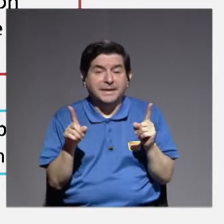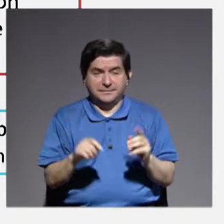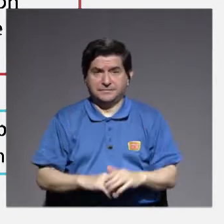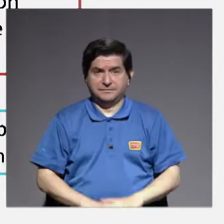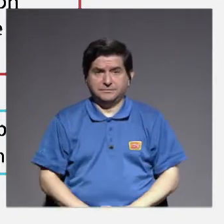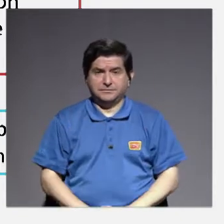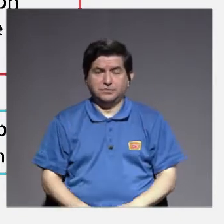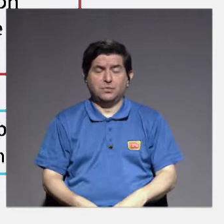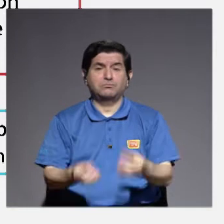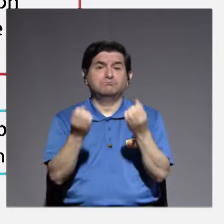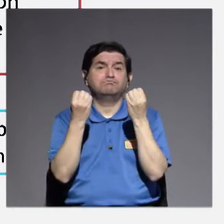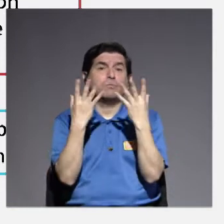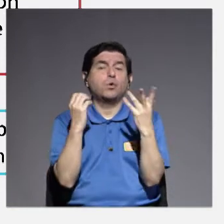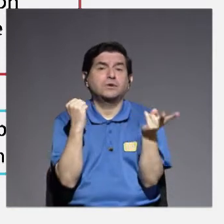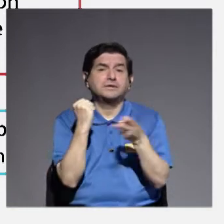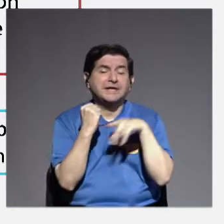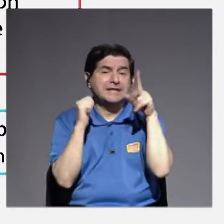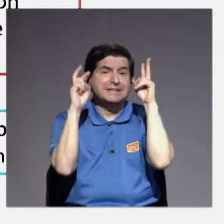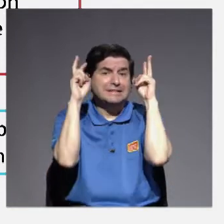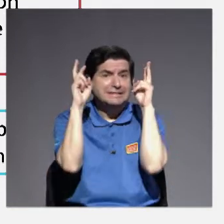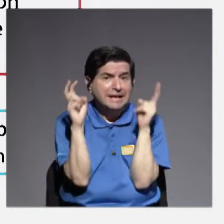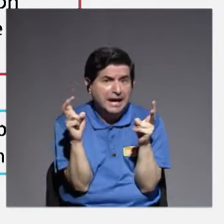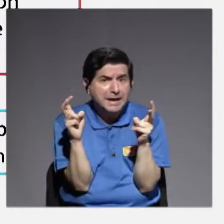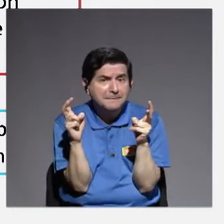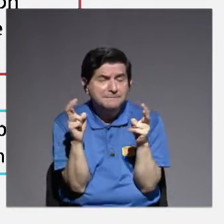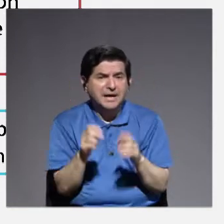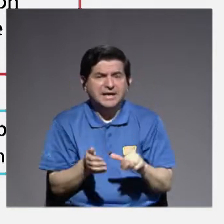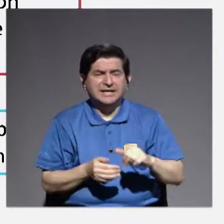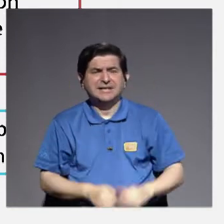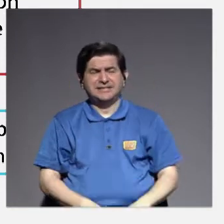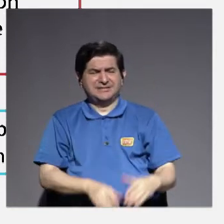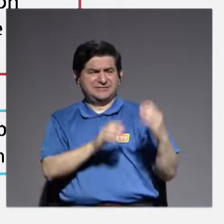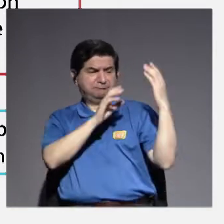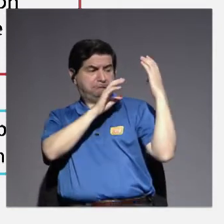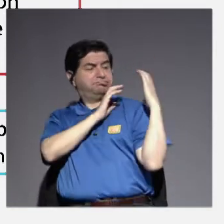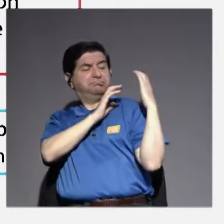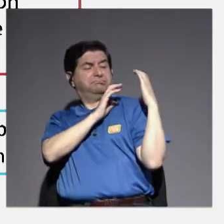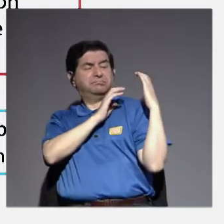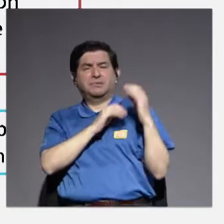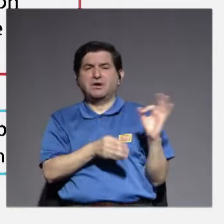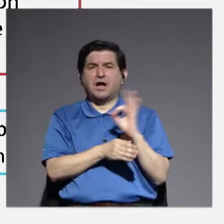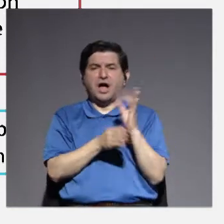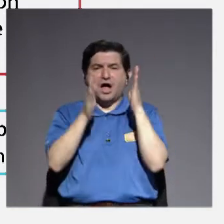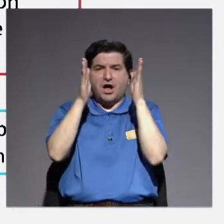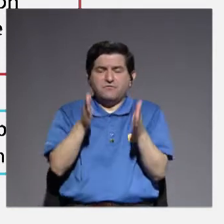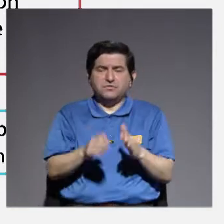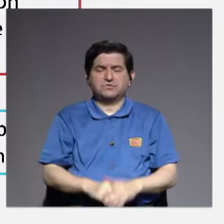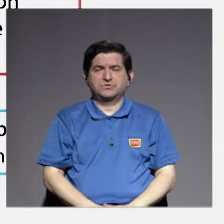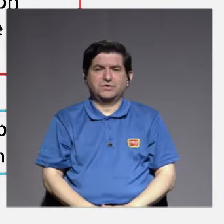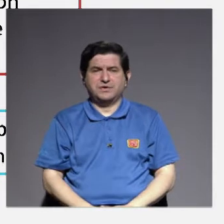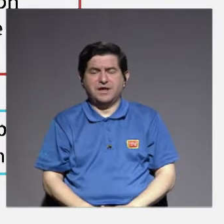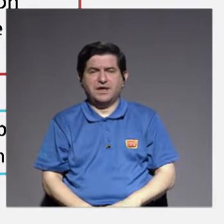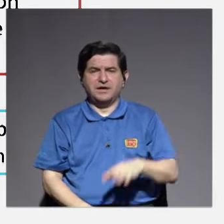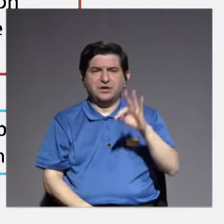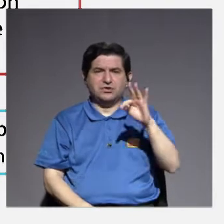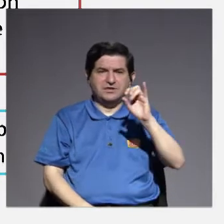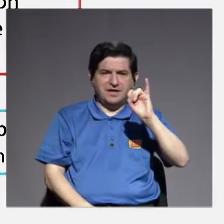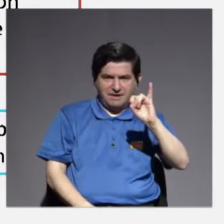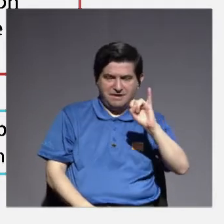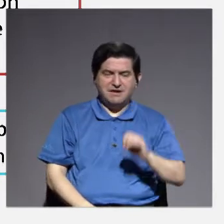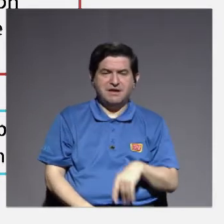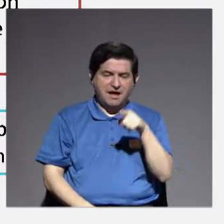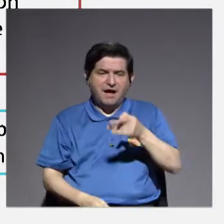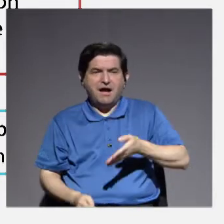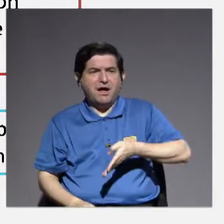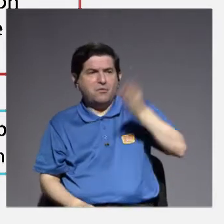también muchas veces este tema se recarga a los funcionarios de TI a subir